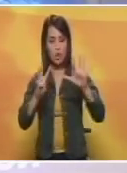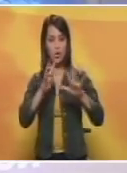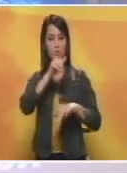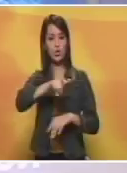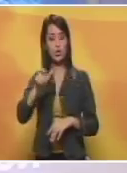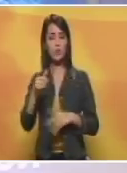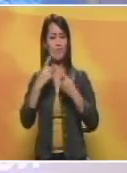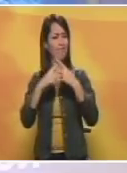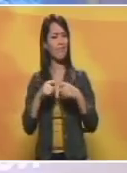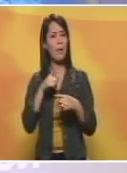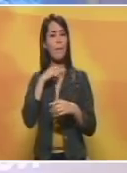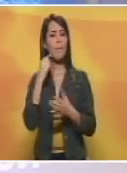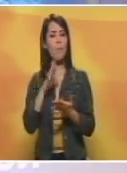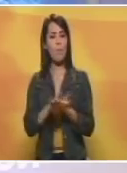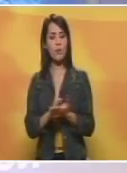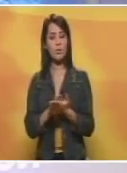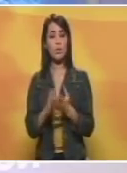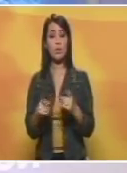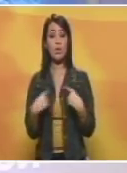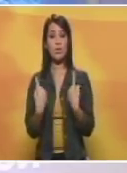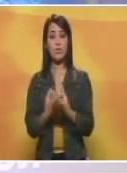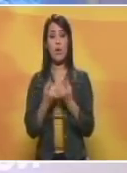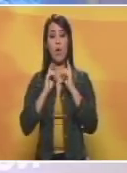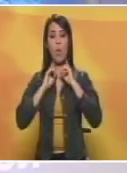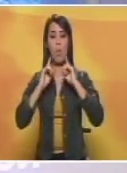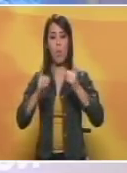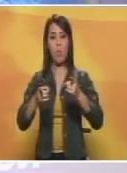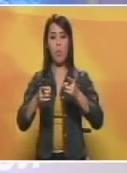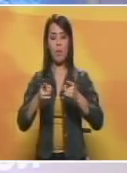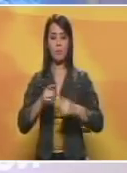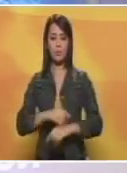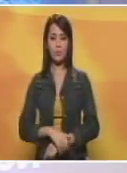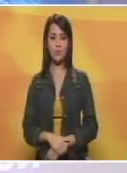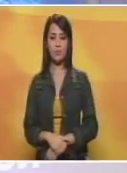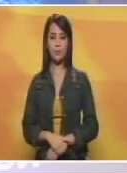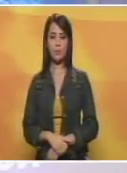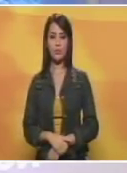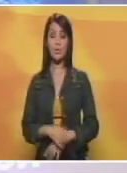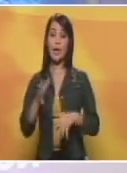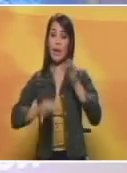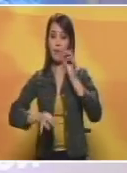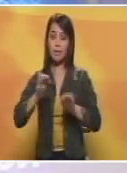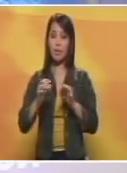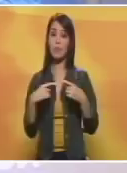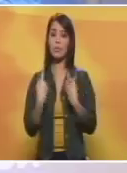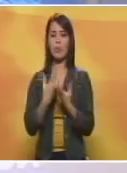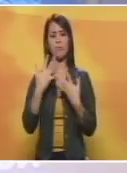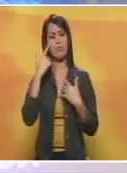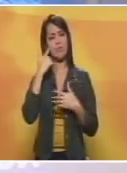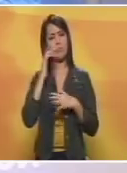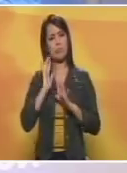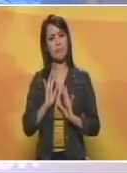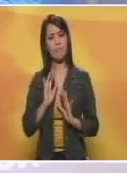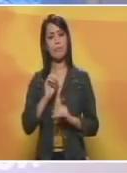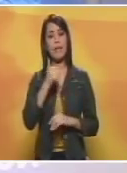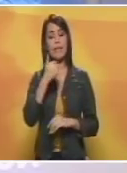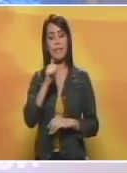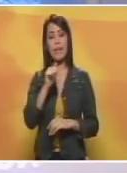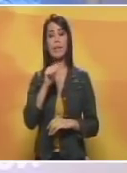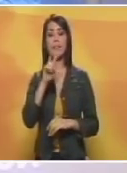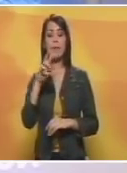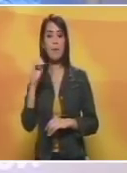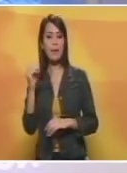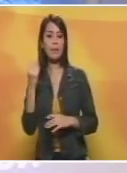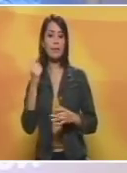muertos tras el colapso de un viaducto en una autopista de la ciudad de génova mientras la fiscal local teme que aunque en entre 10 y 20